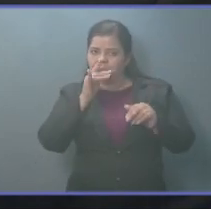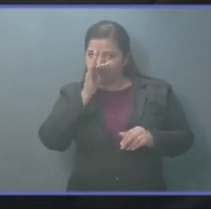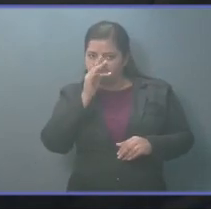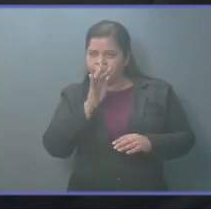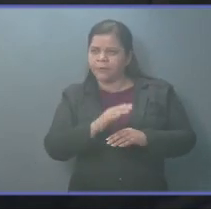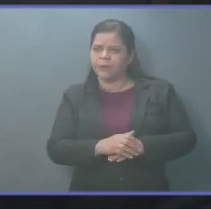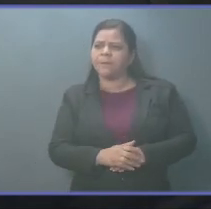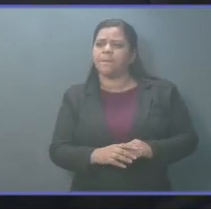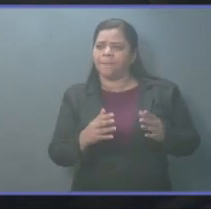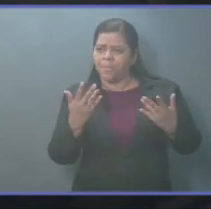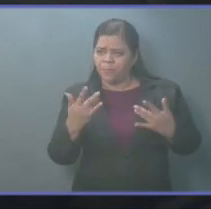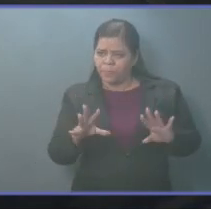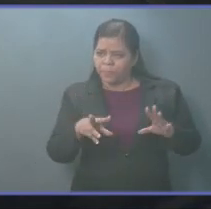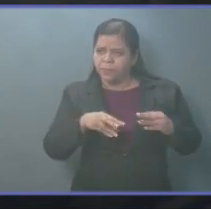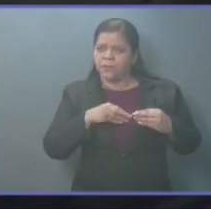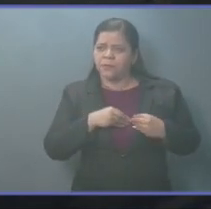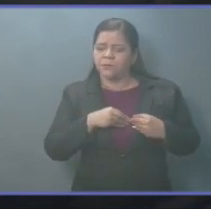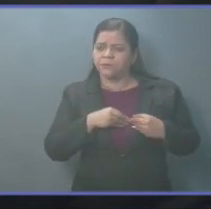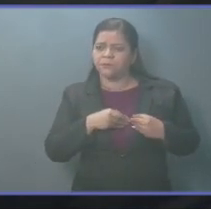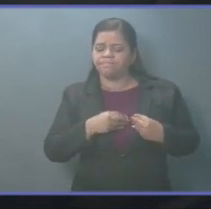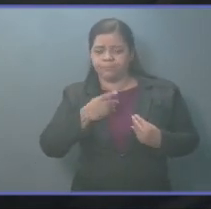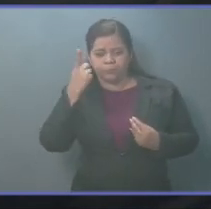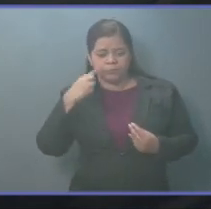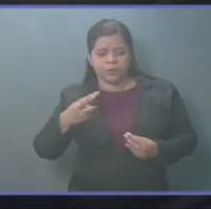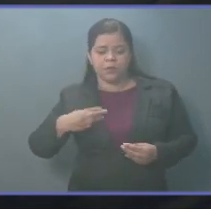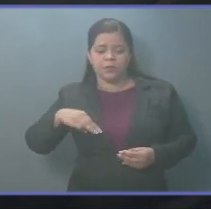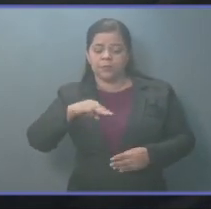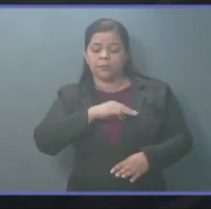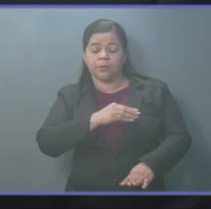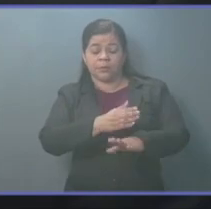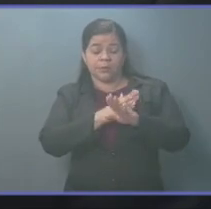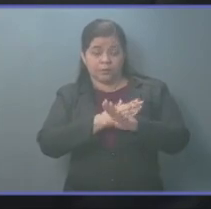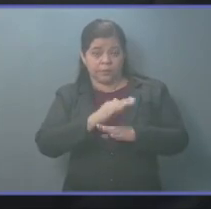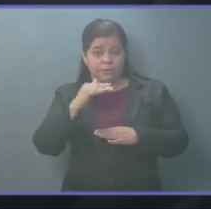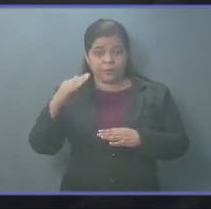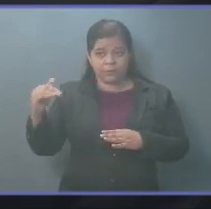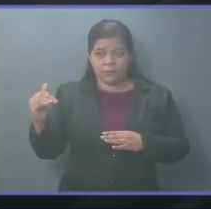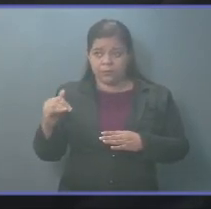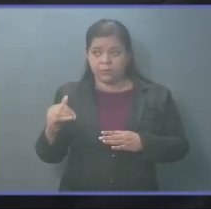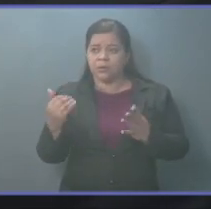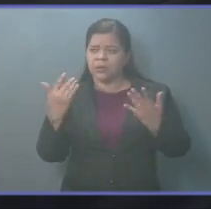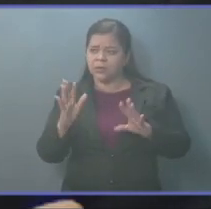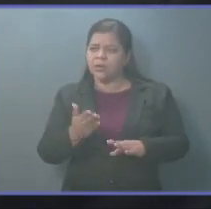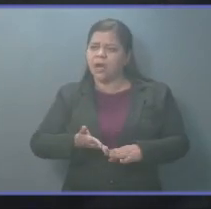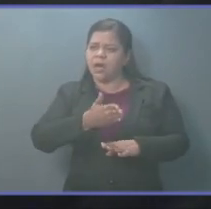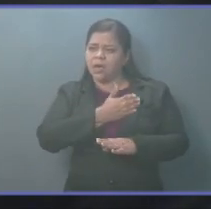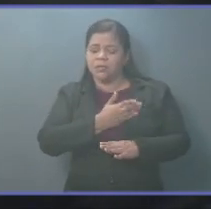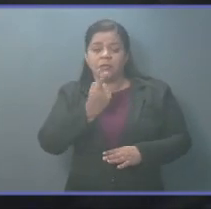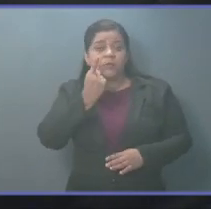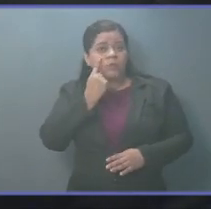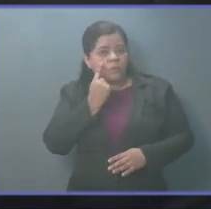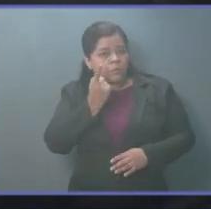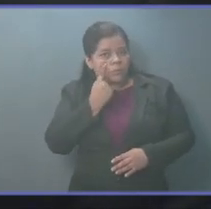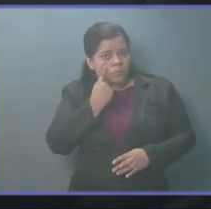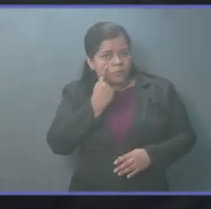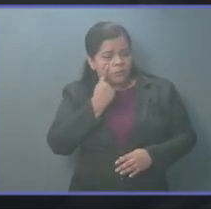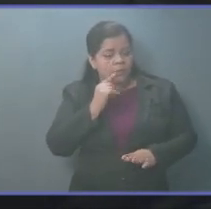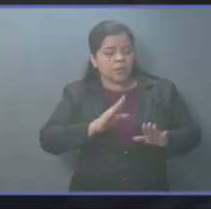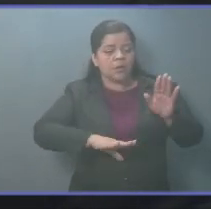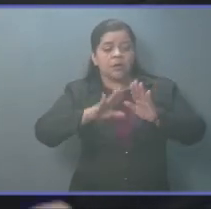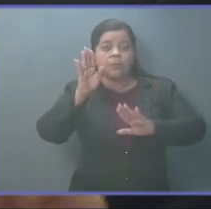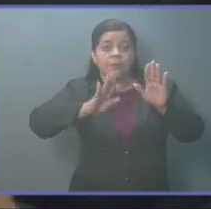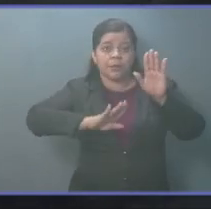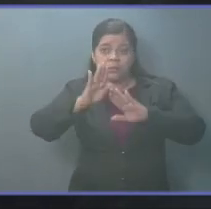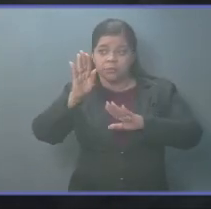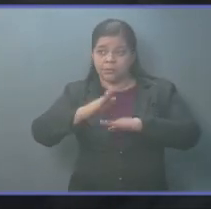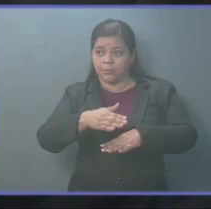ha aceptado que el señor ministro de la Defensa Nacional estuvo supervisando la participación